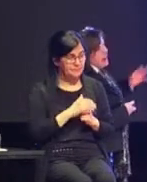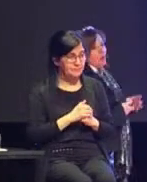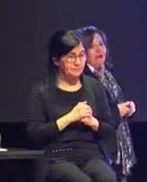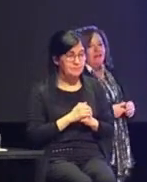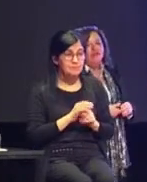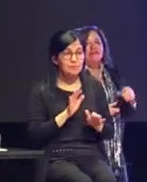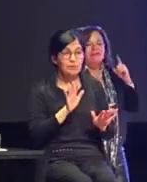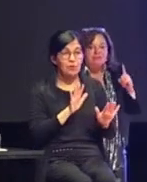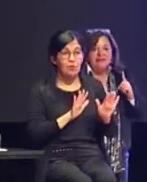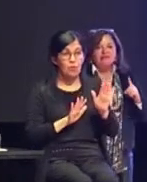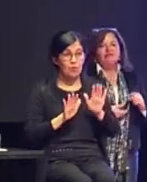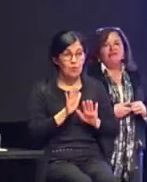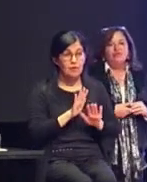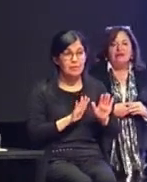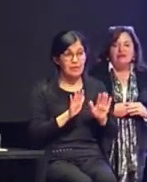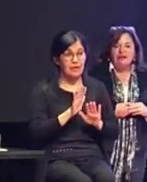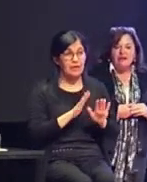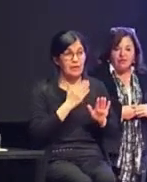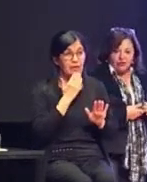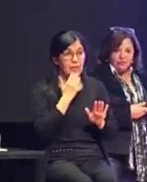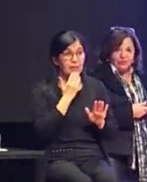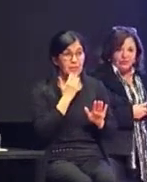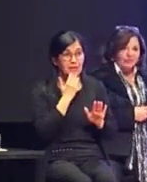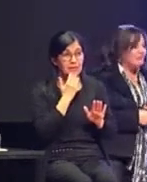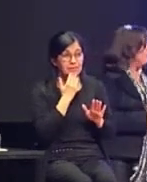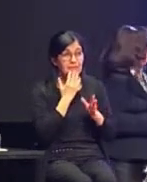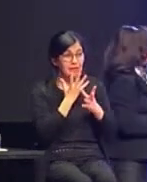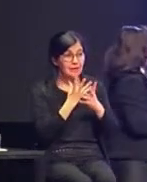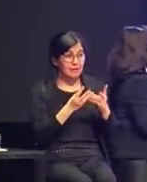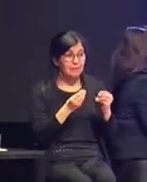Los cuidados perdidos también son un buen indicador.